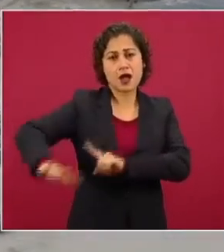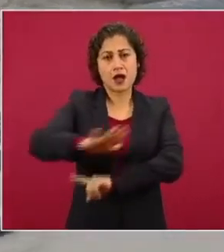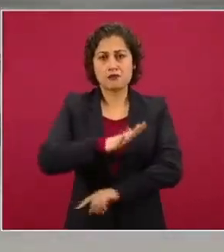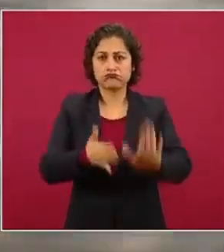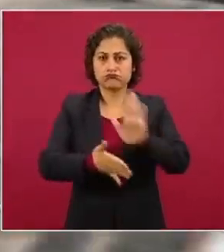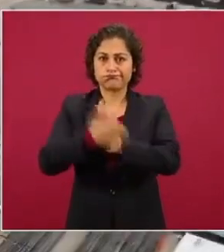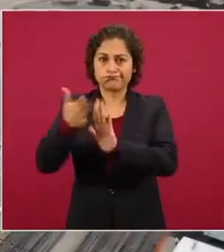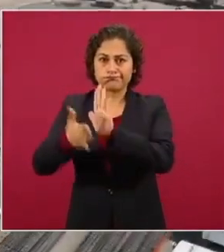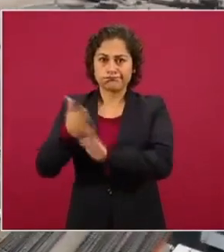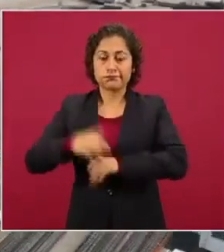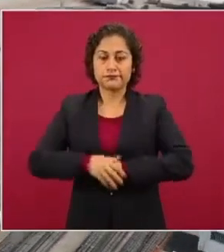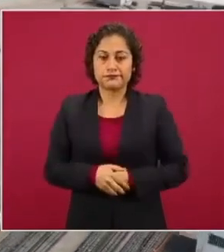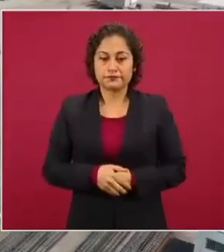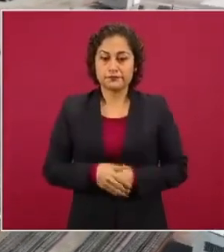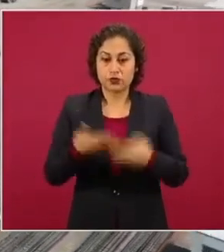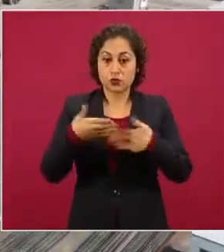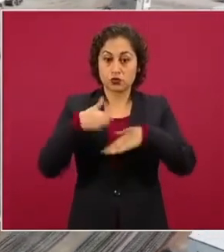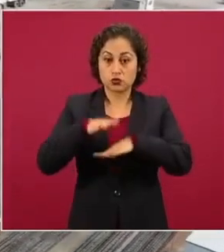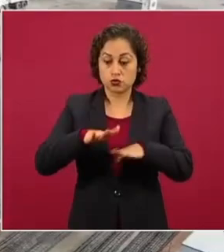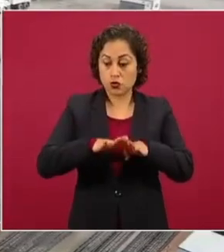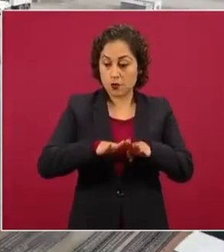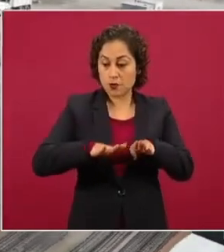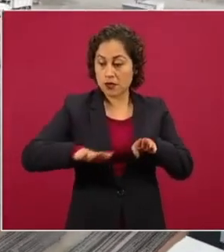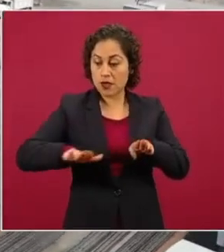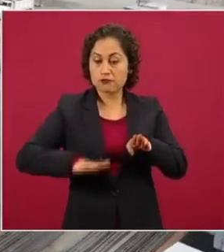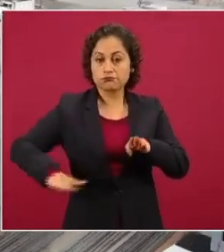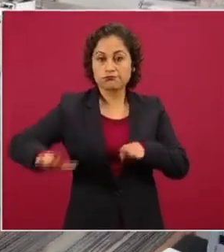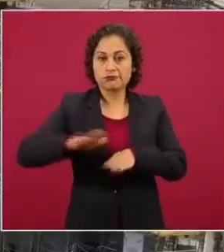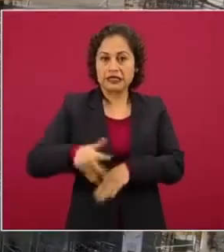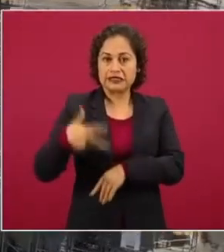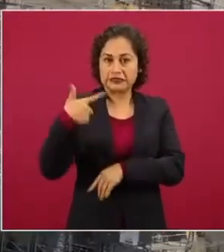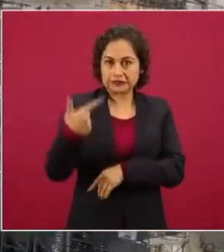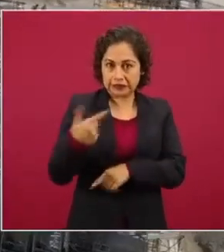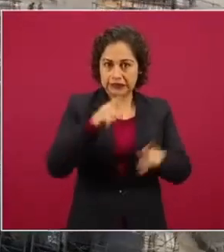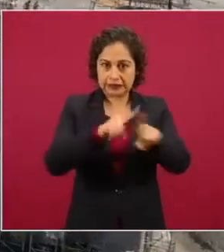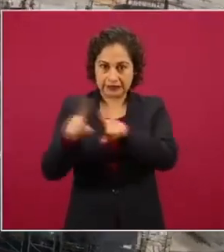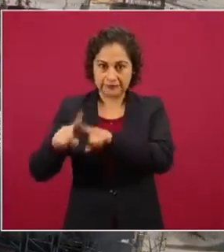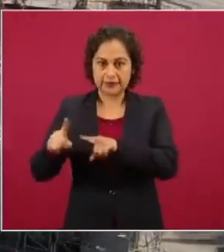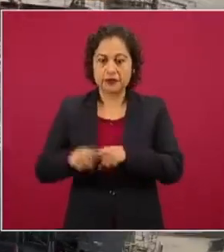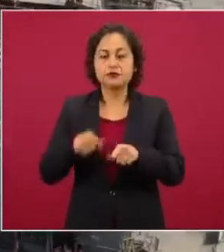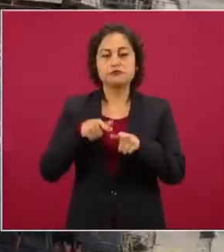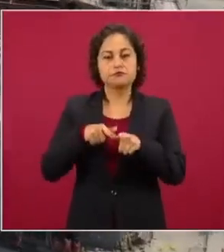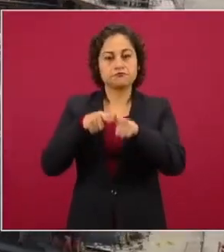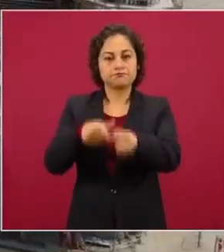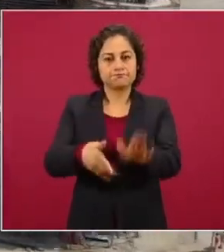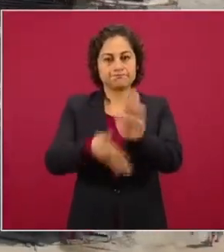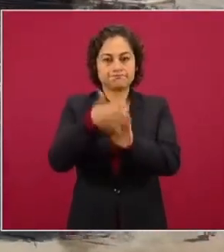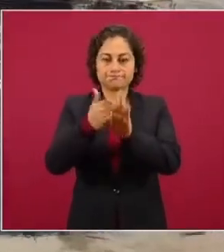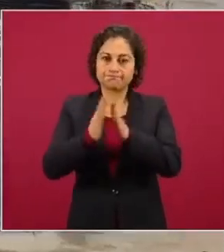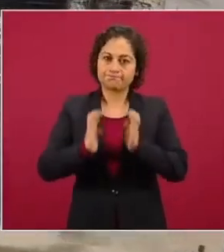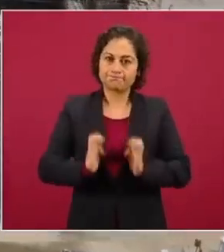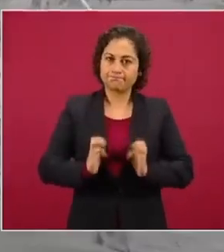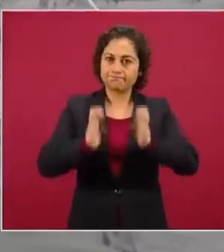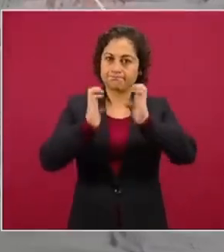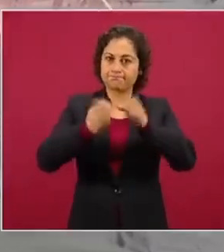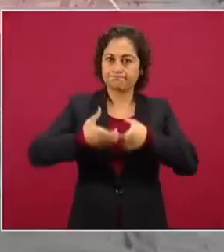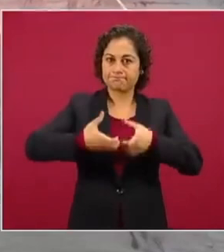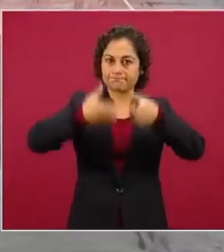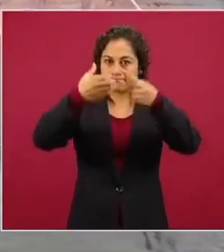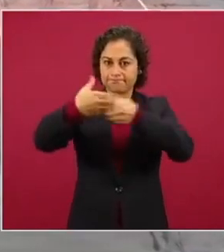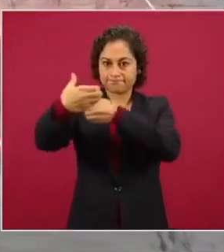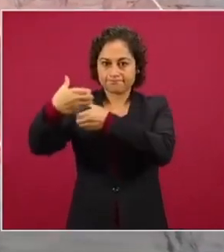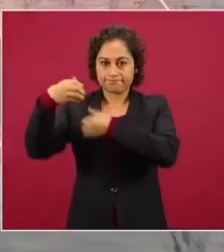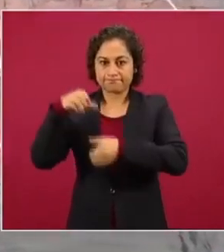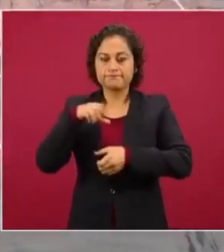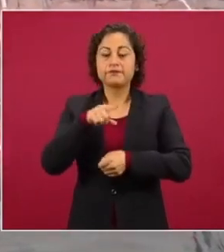infraestructura. En lo que respecta a la cimentación de las 17 plantas de proceso, se continúa con la construcción de la superestructura de los tambores de coque y